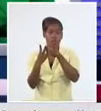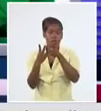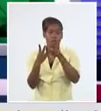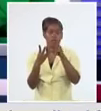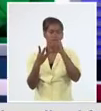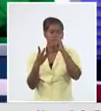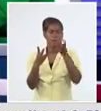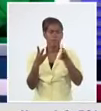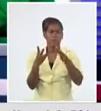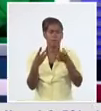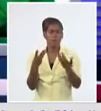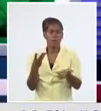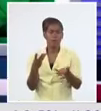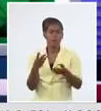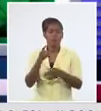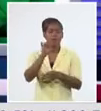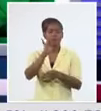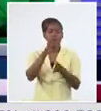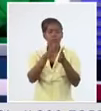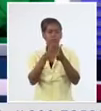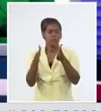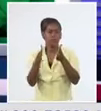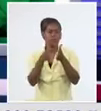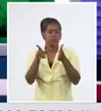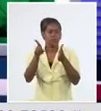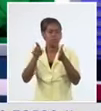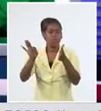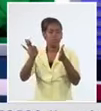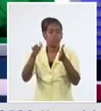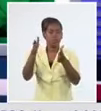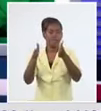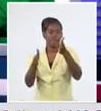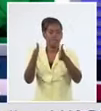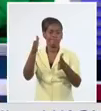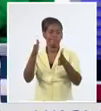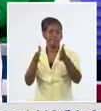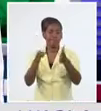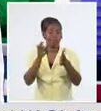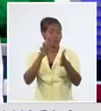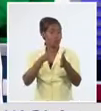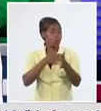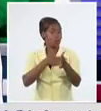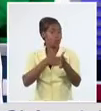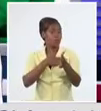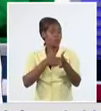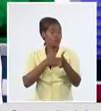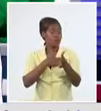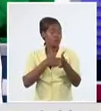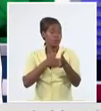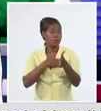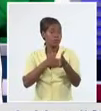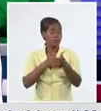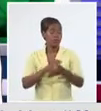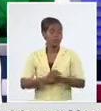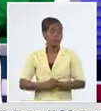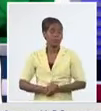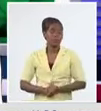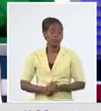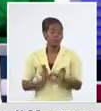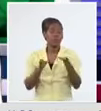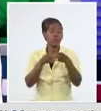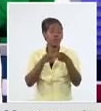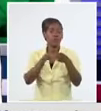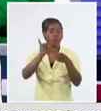3. Eso significa más del 37%. Y 3 podemos decir, de 92.000 pacientes,